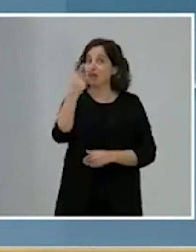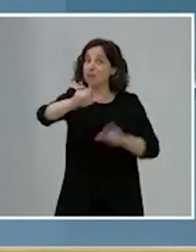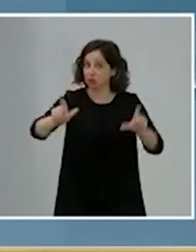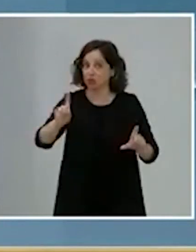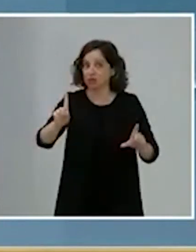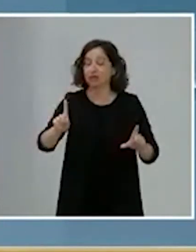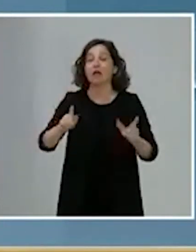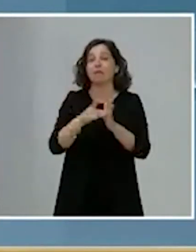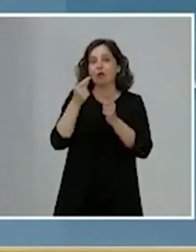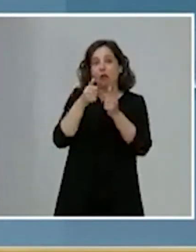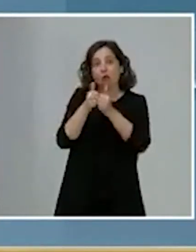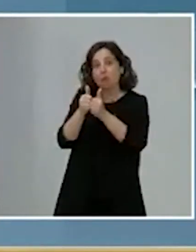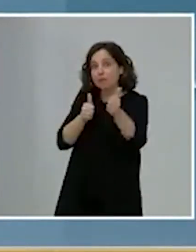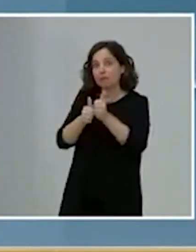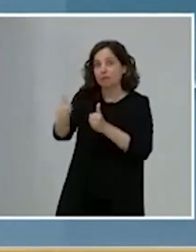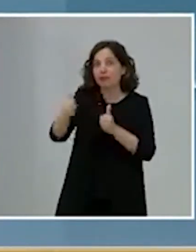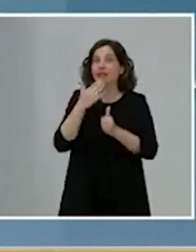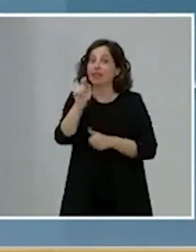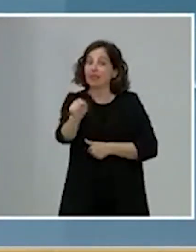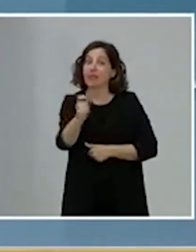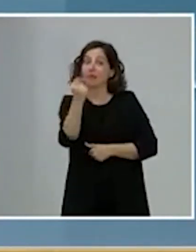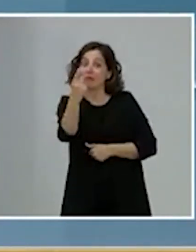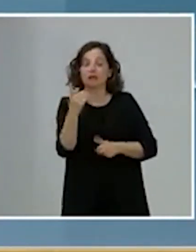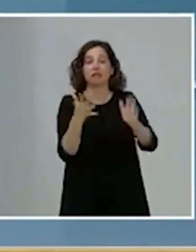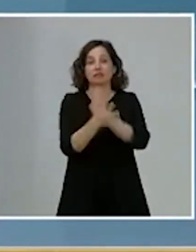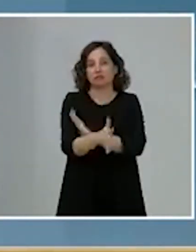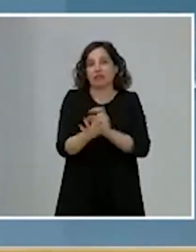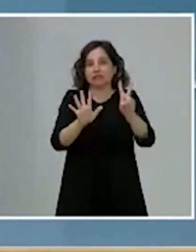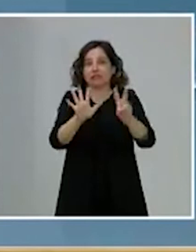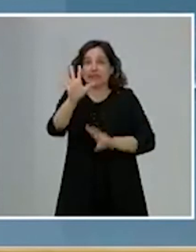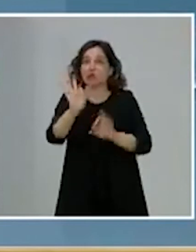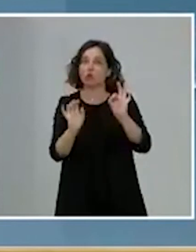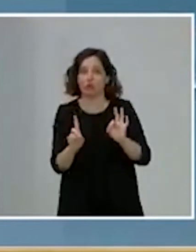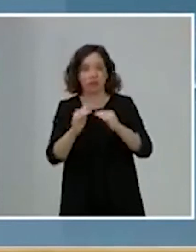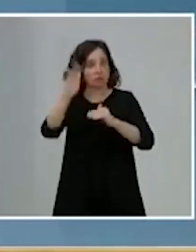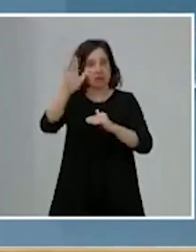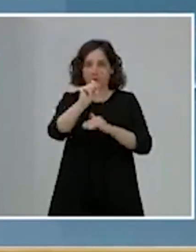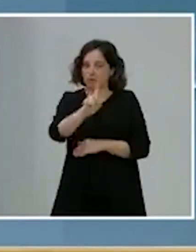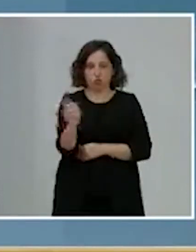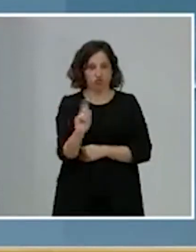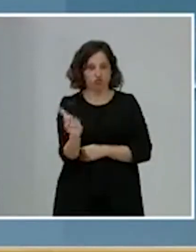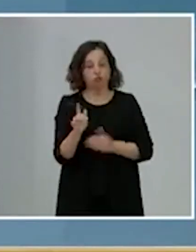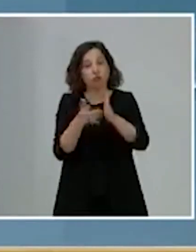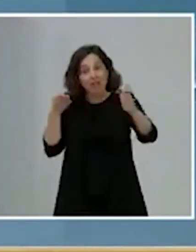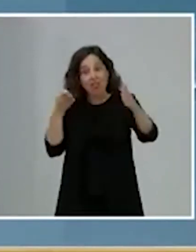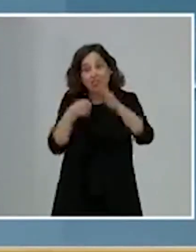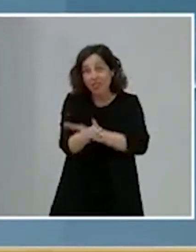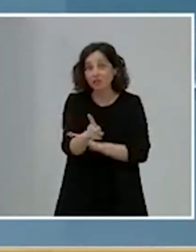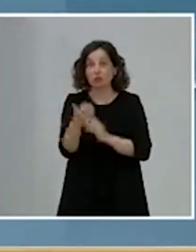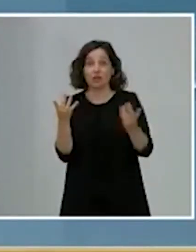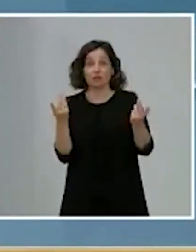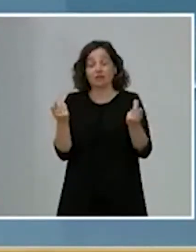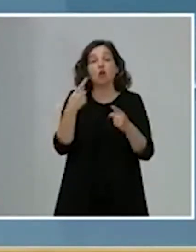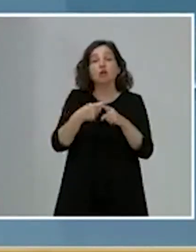cuando se respete el 75% del aforo previsto y que las personas que acudan a este tipo de espectáculos